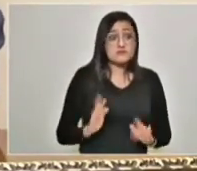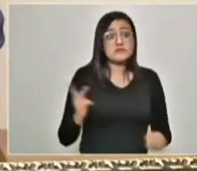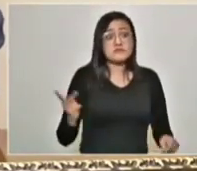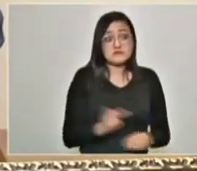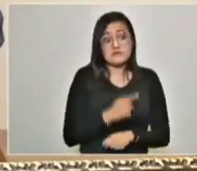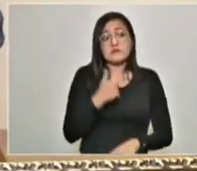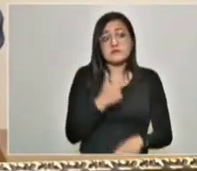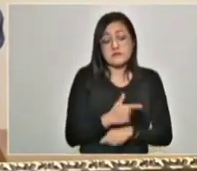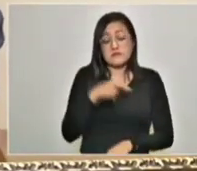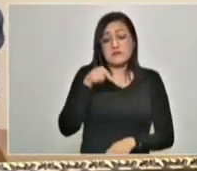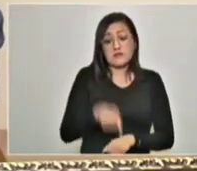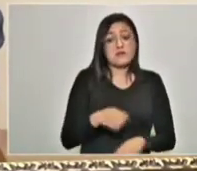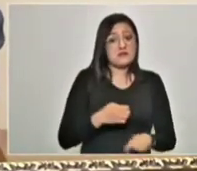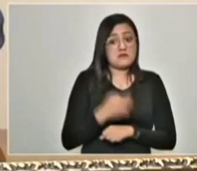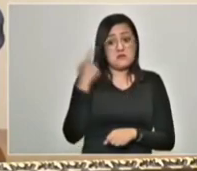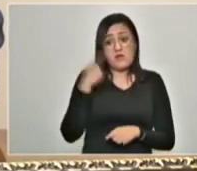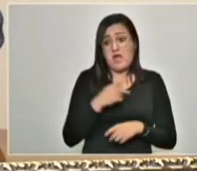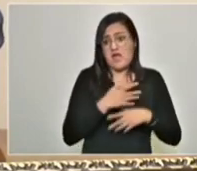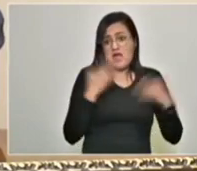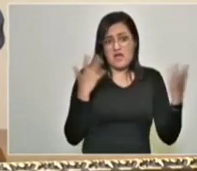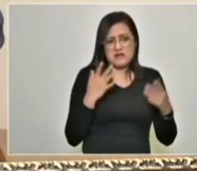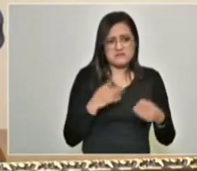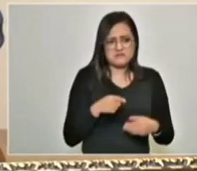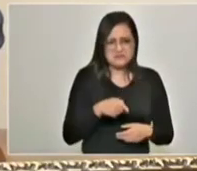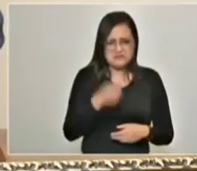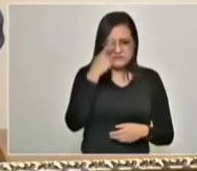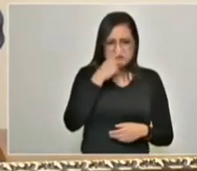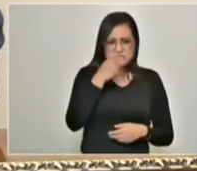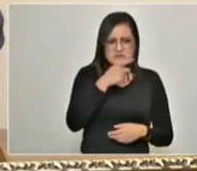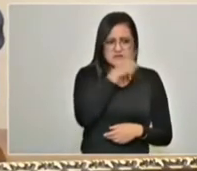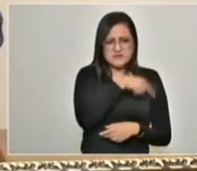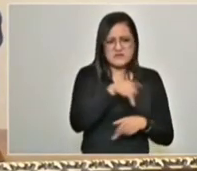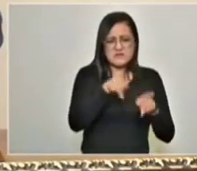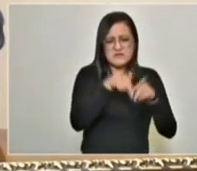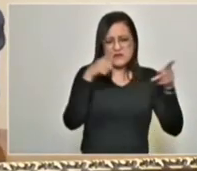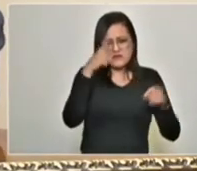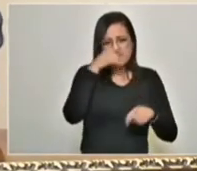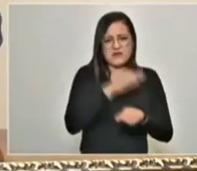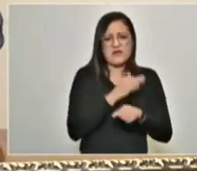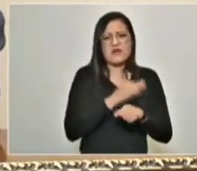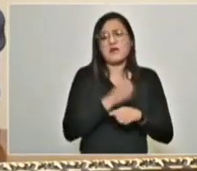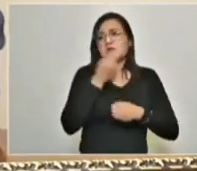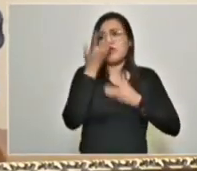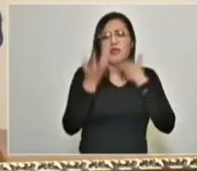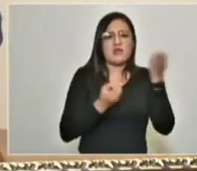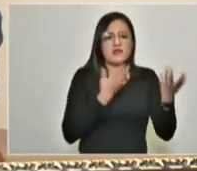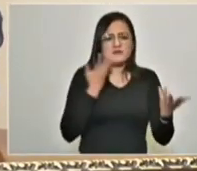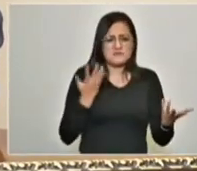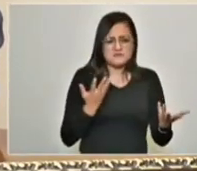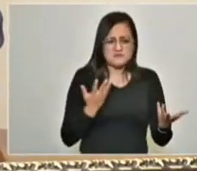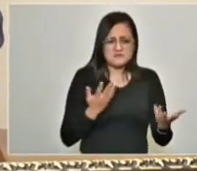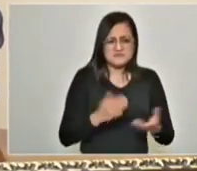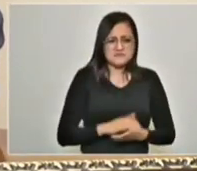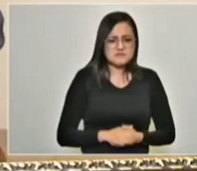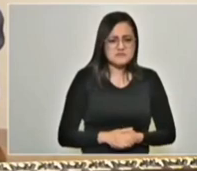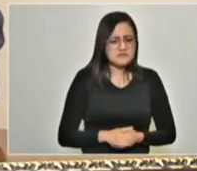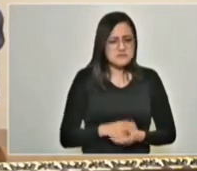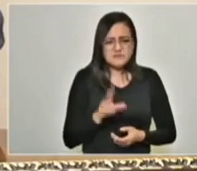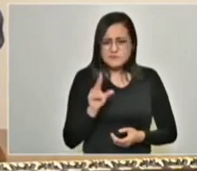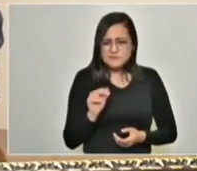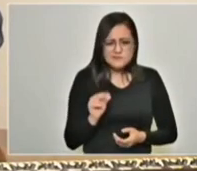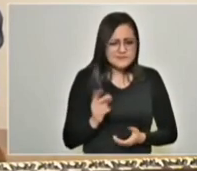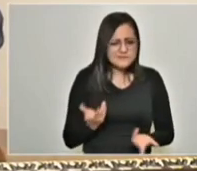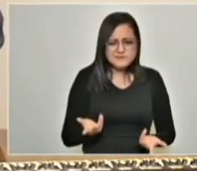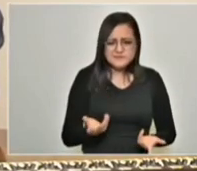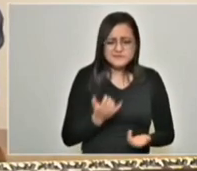cosas graves en el estado de Puebla. Para eso está la prensa poblana, para que las destaque. No, no, no, no,